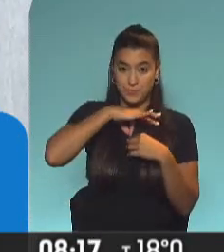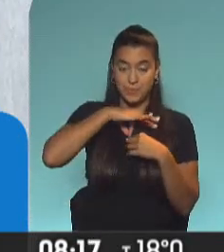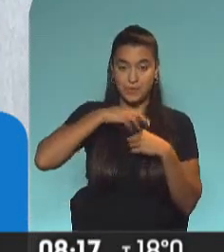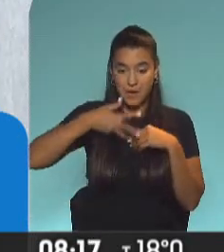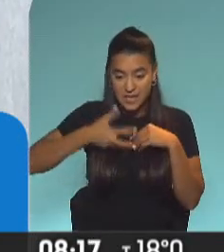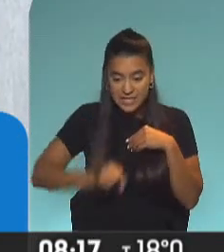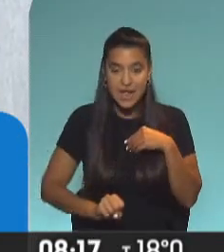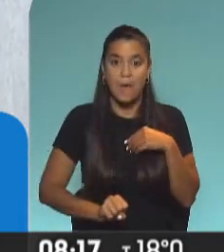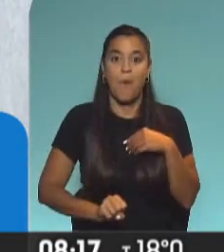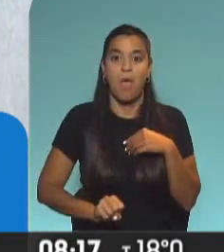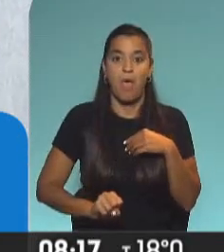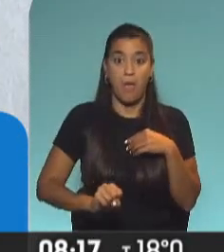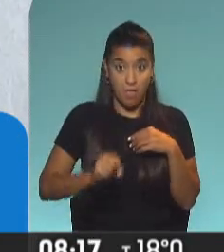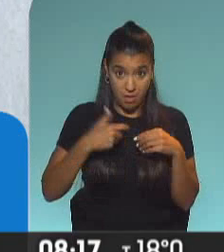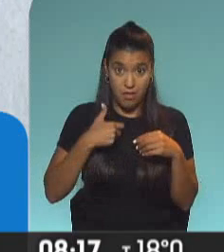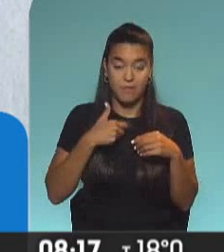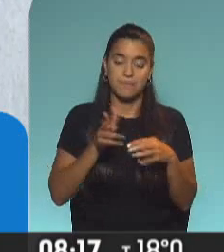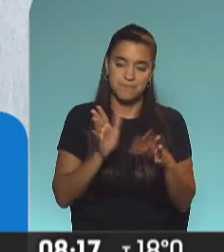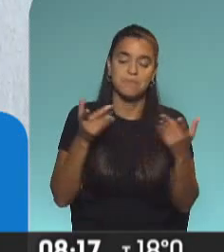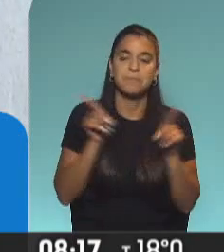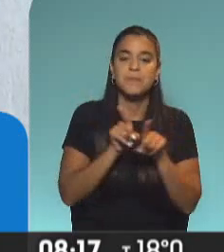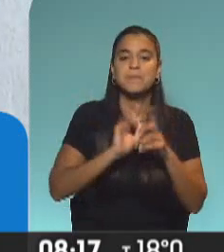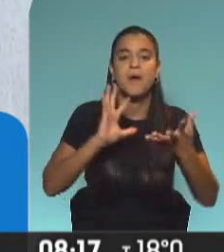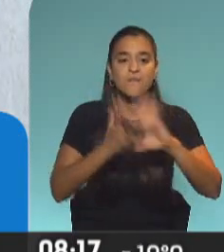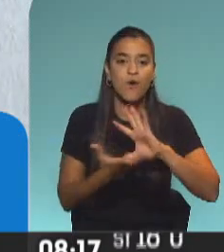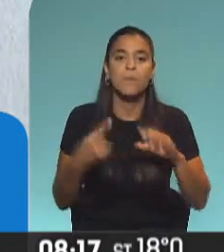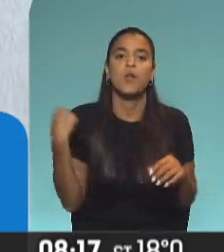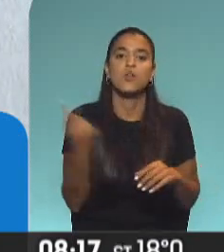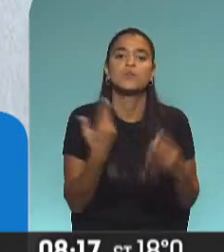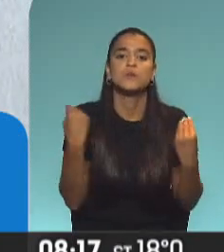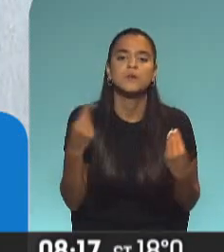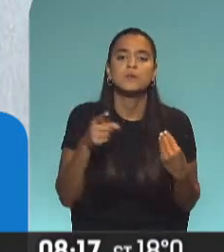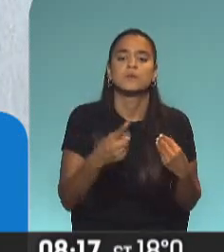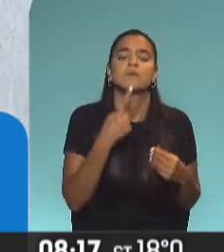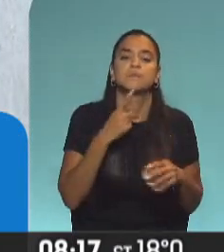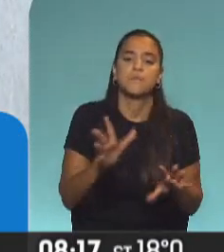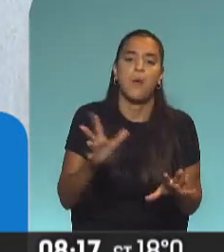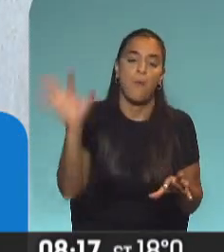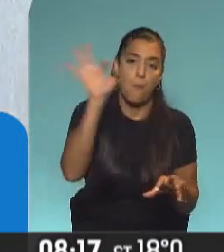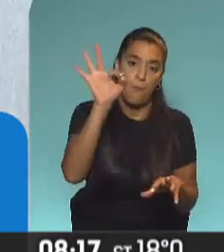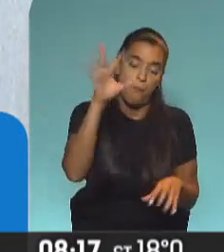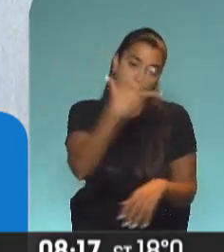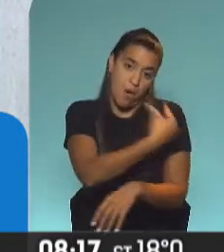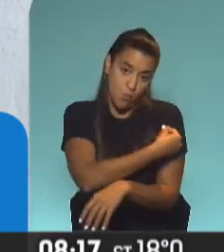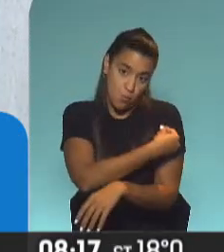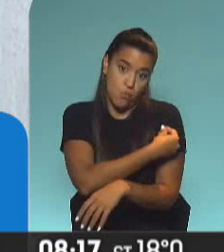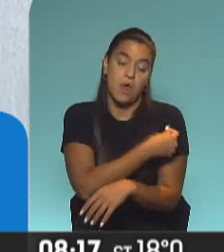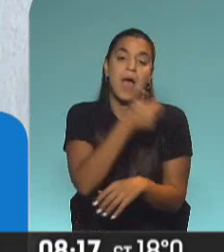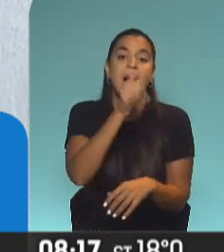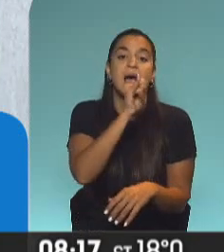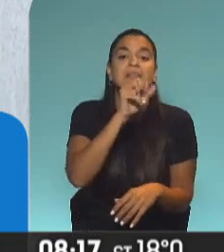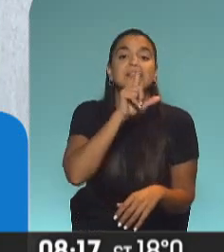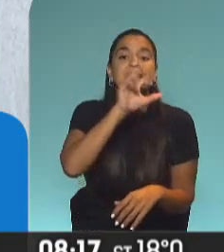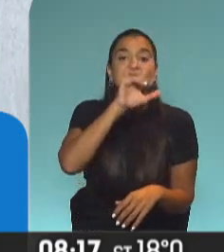es una estrategia, ¿sí? Con esa estrategia lo que nosotros tenemos es precisamente la vacuna de